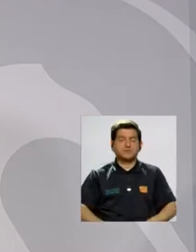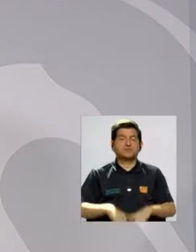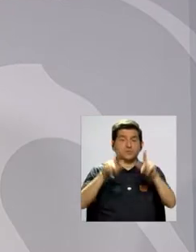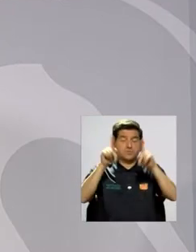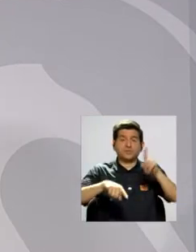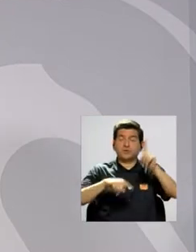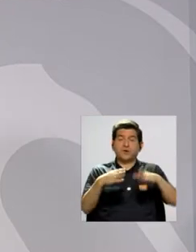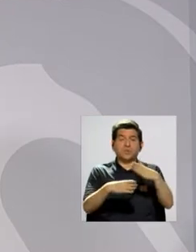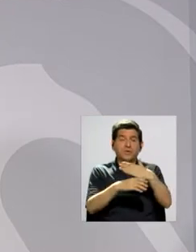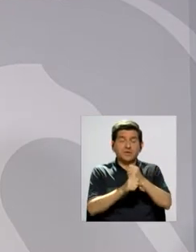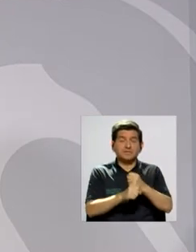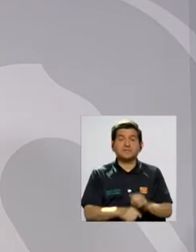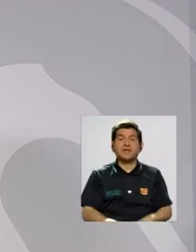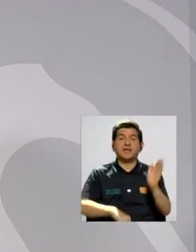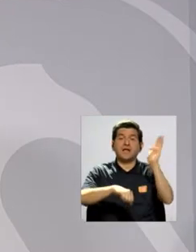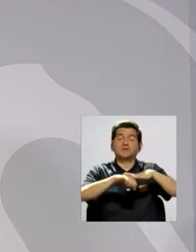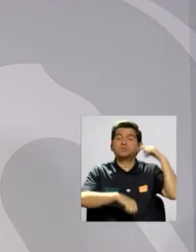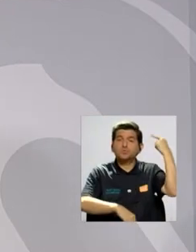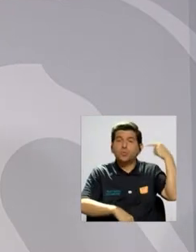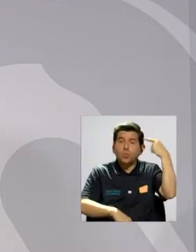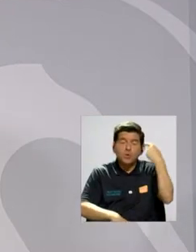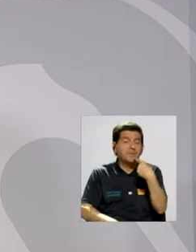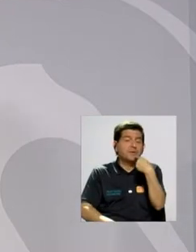no puede hacer algo es culpa del Estado, decía.